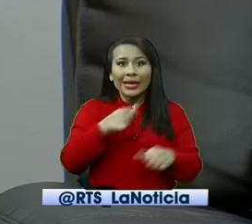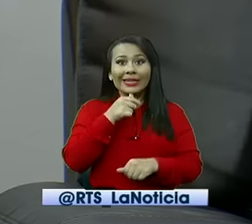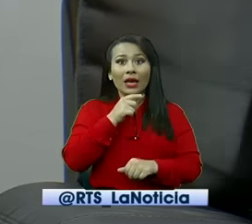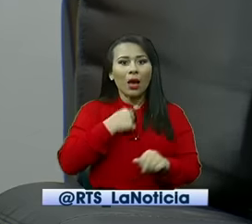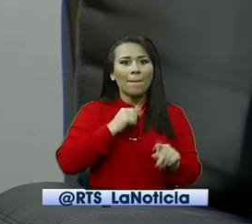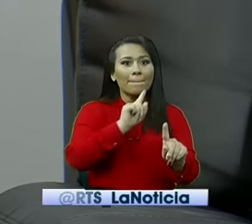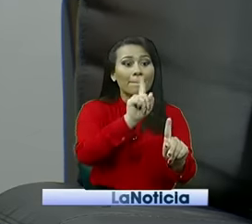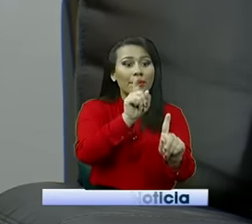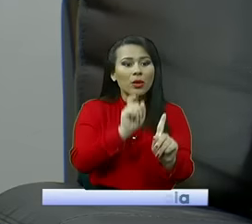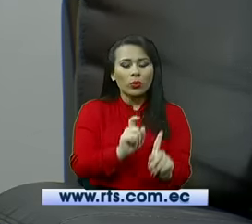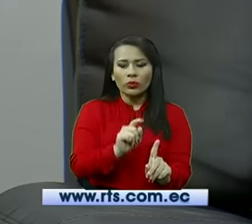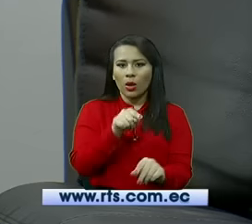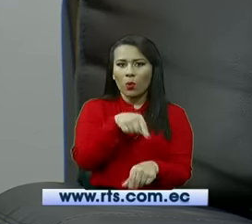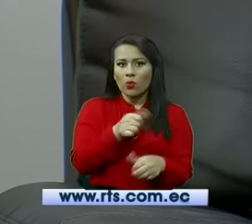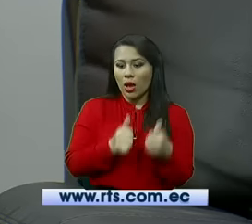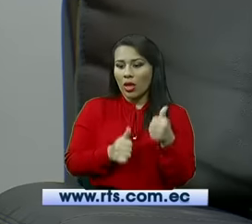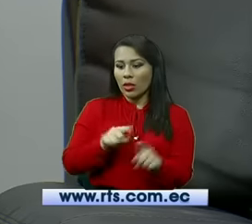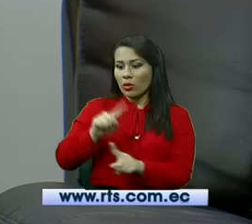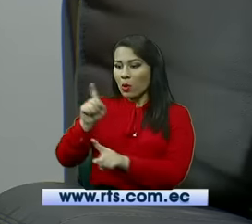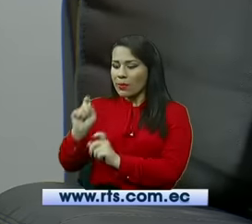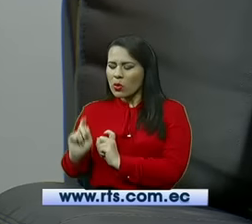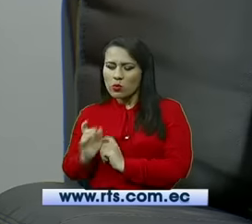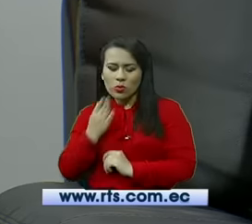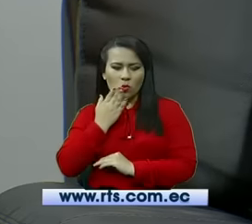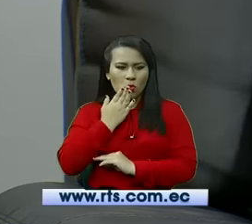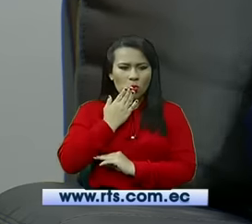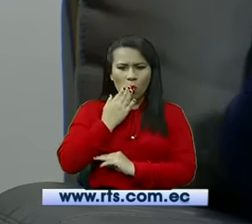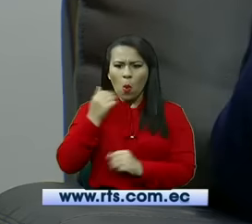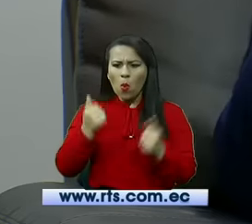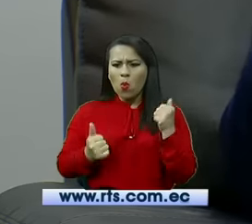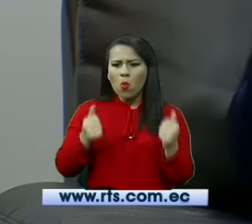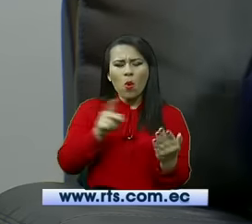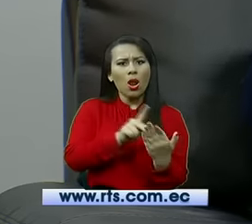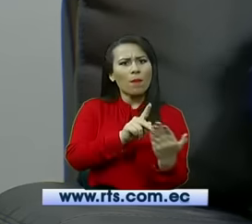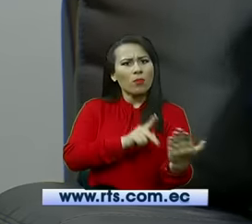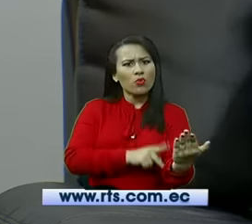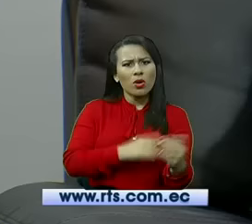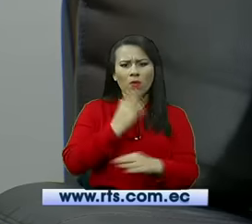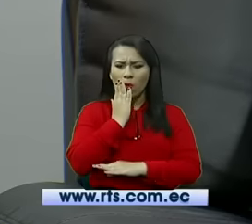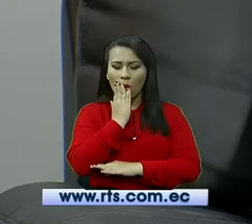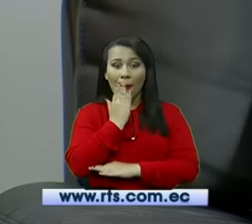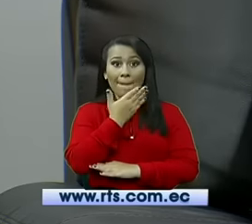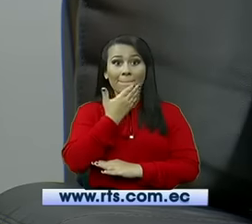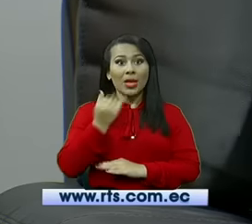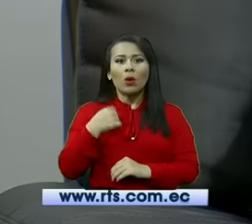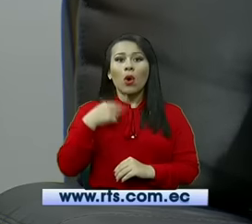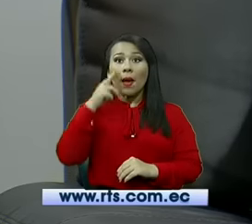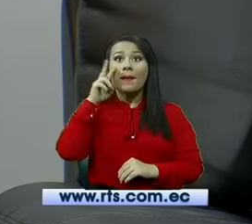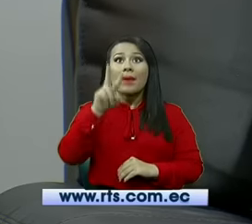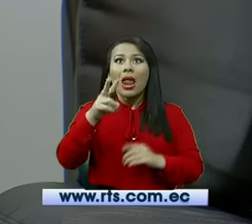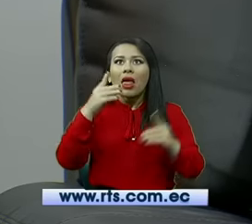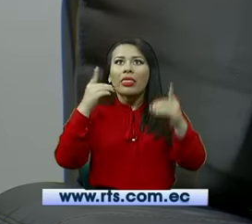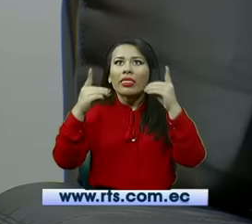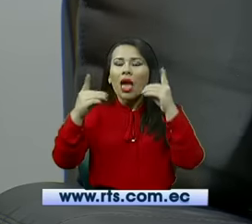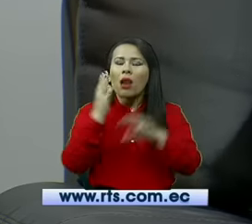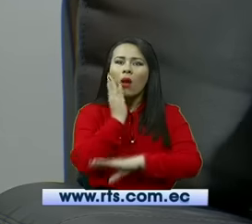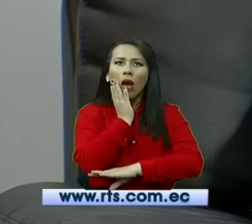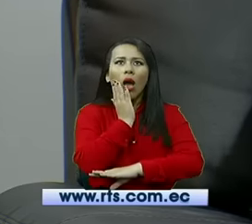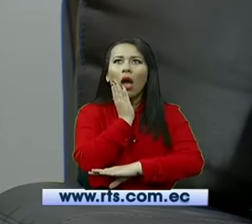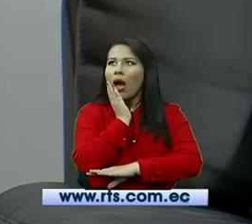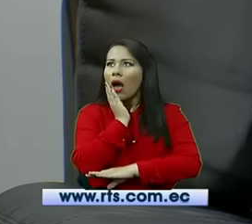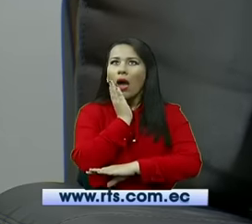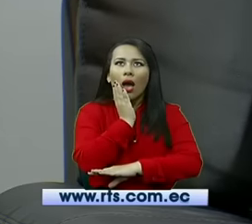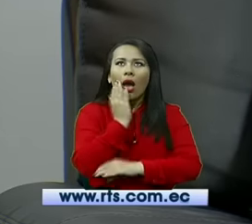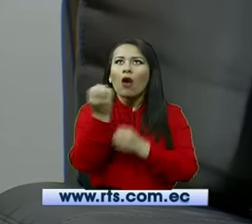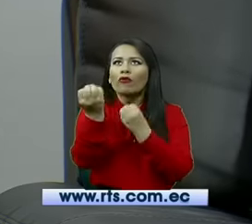candidato y otro entre una propuesta y otra y para eso son buenos los debates los diálogos y la